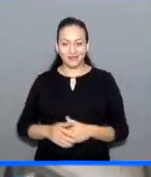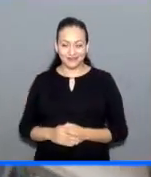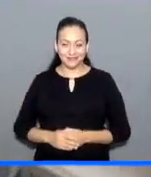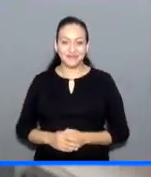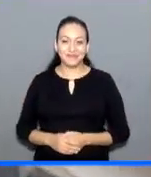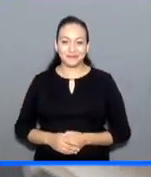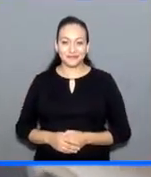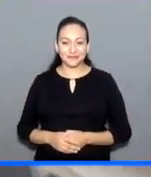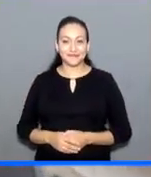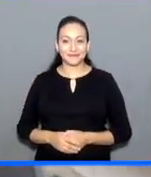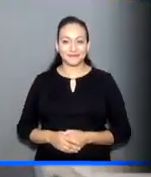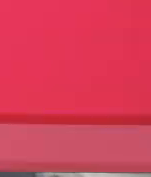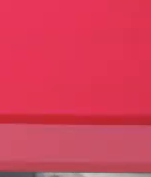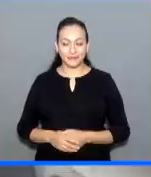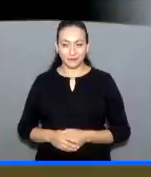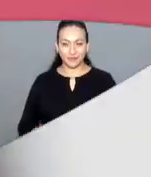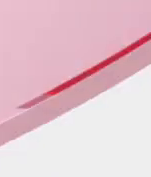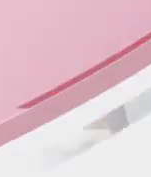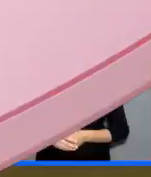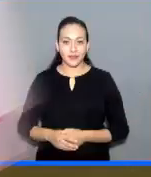Daza.